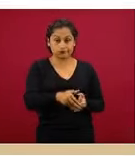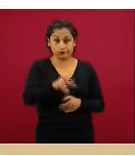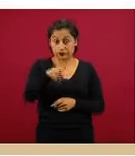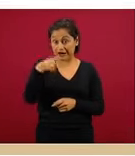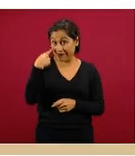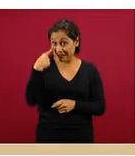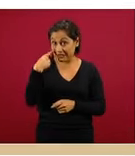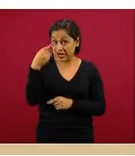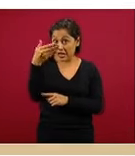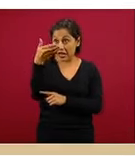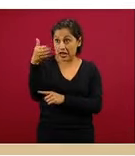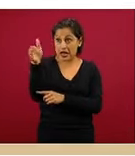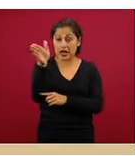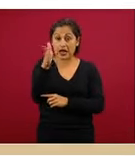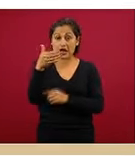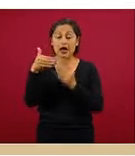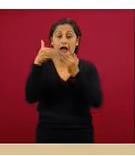estas carabelas,